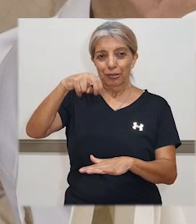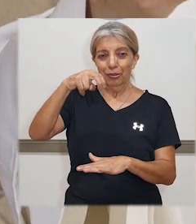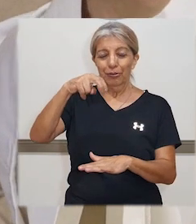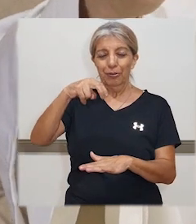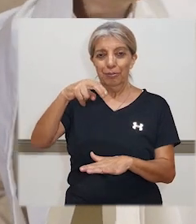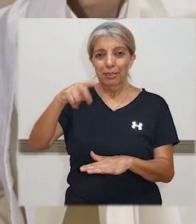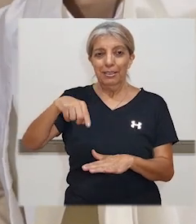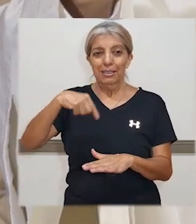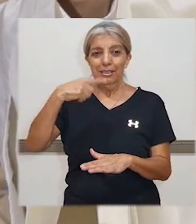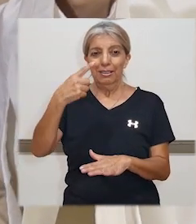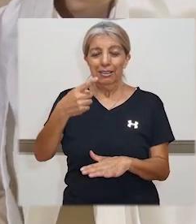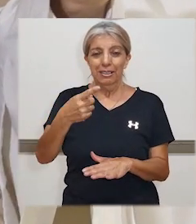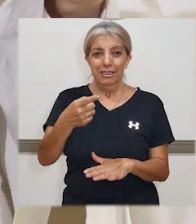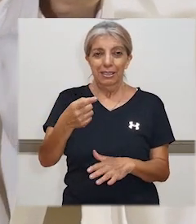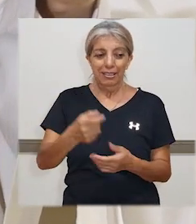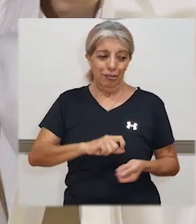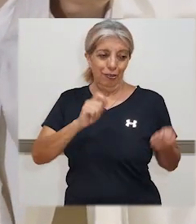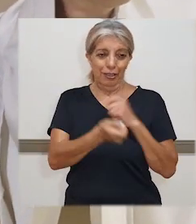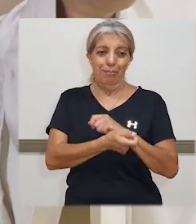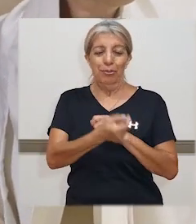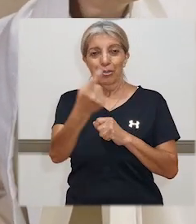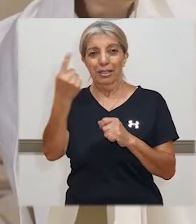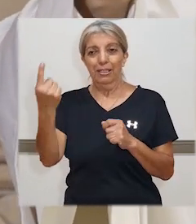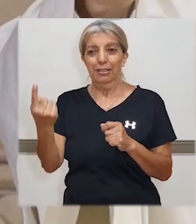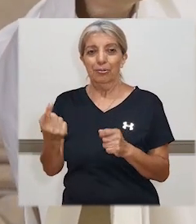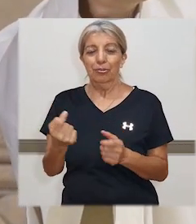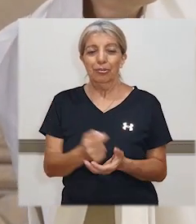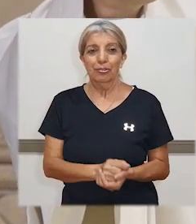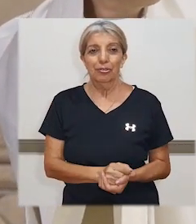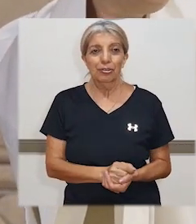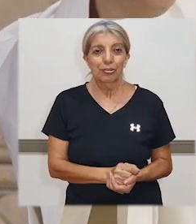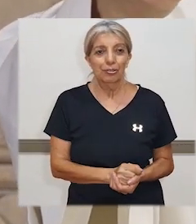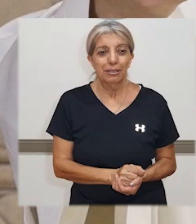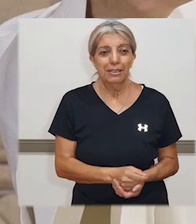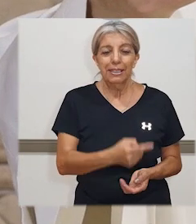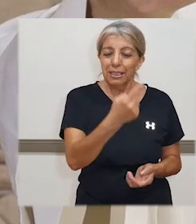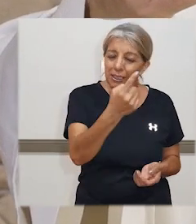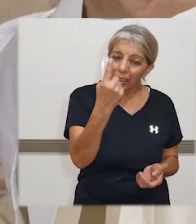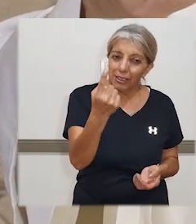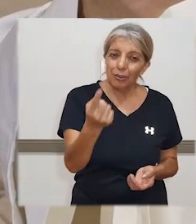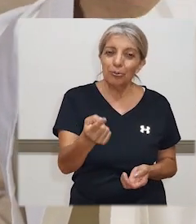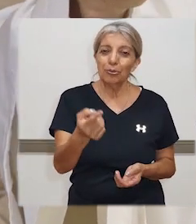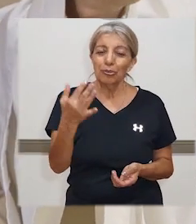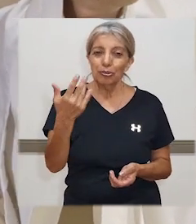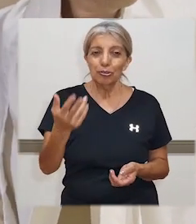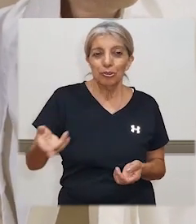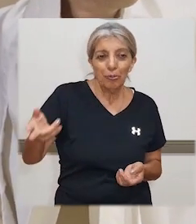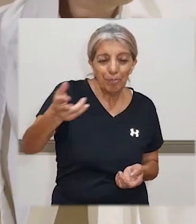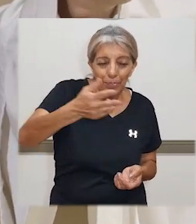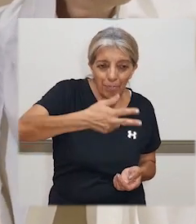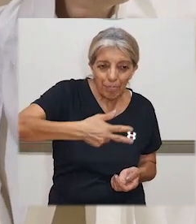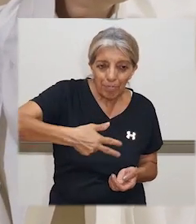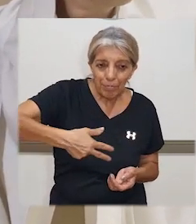eso con esta efusión del gozo pascual, el mundo entero está llamado a la alegría, junto con los ángeles y